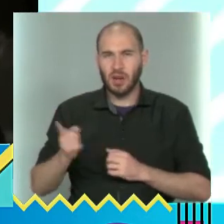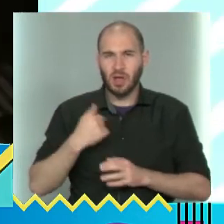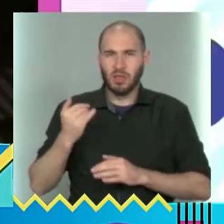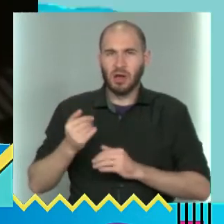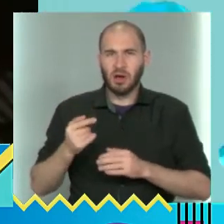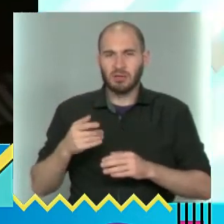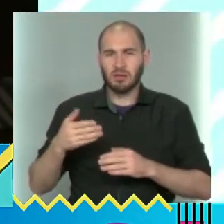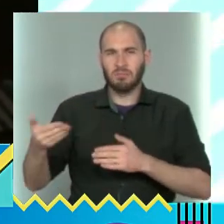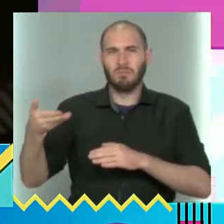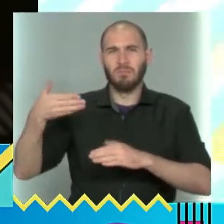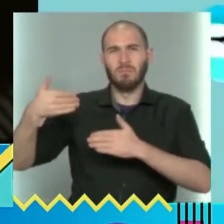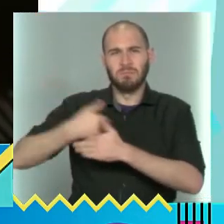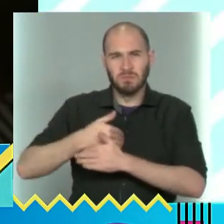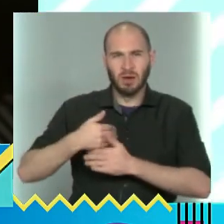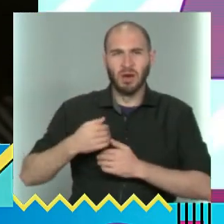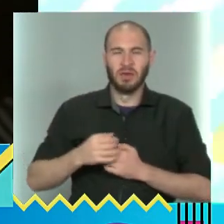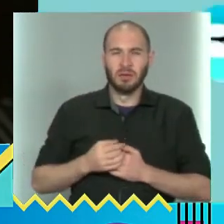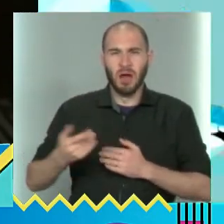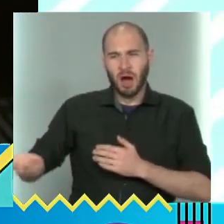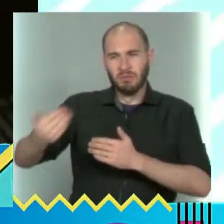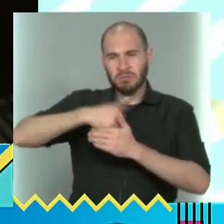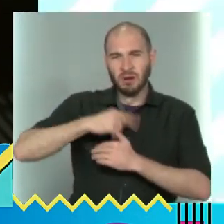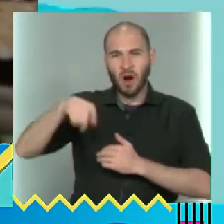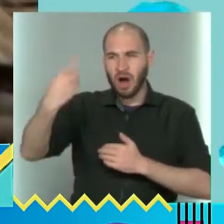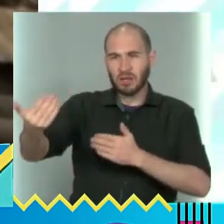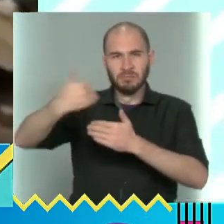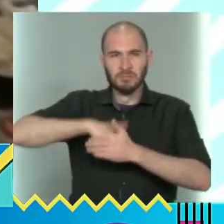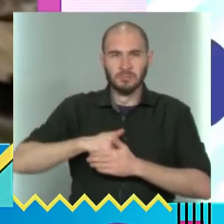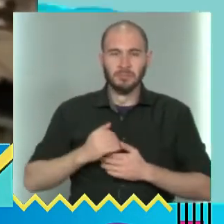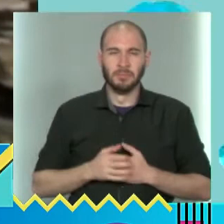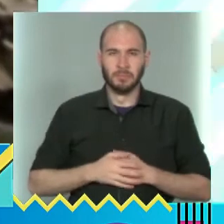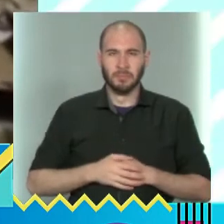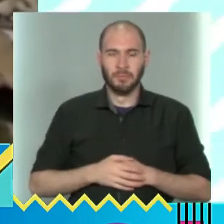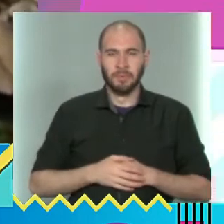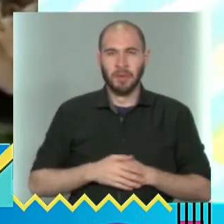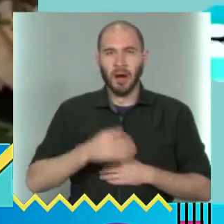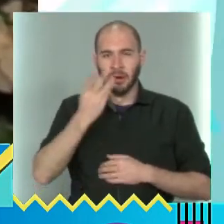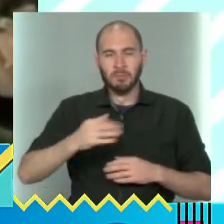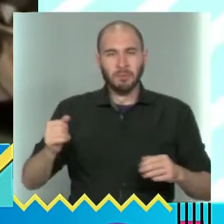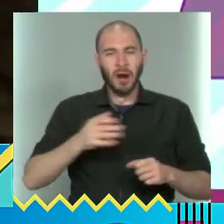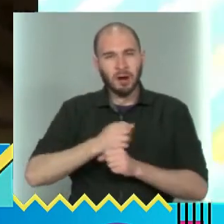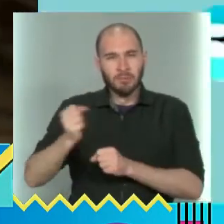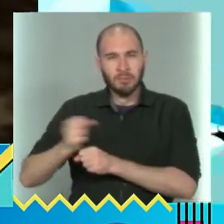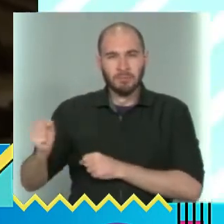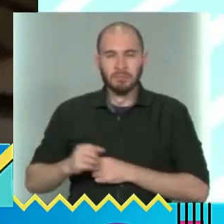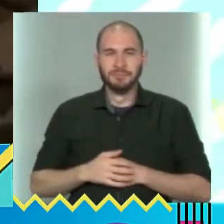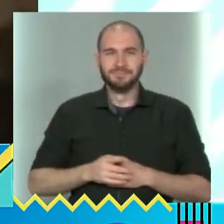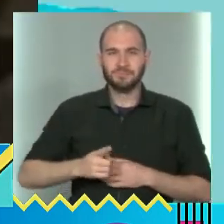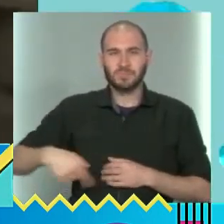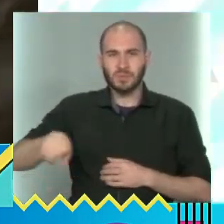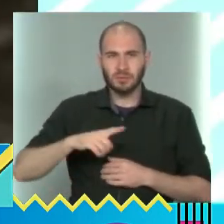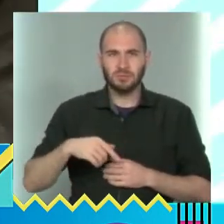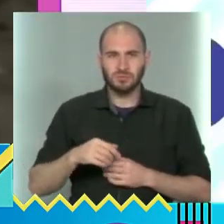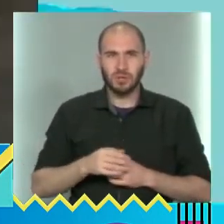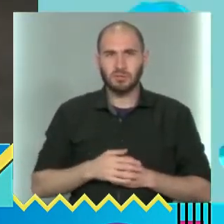estamos invadidos o hemos sido invadidos por mercenarios que están